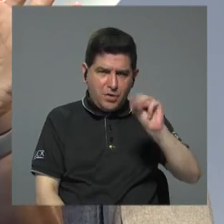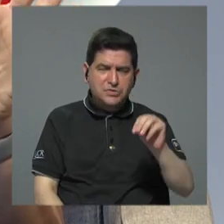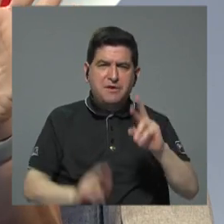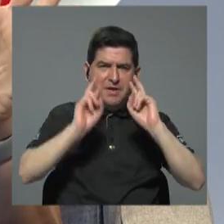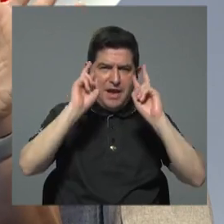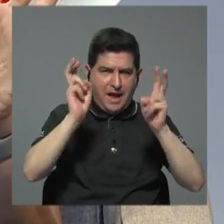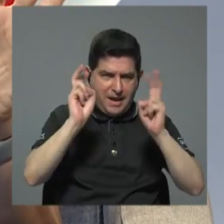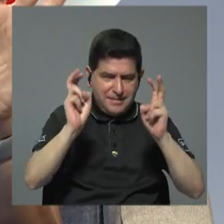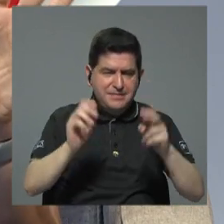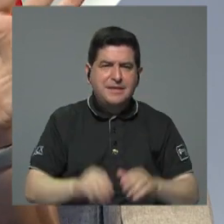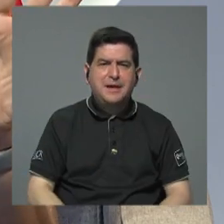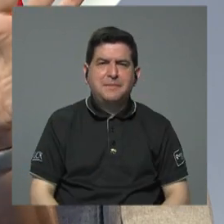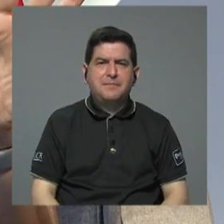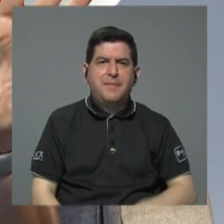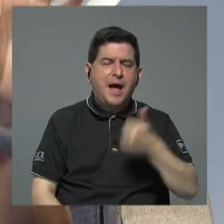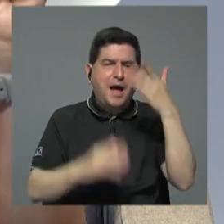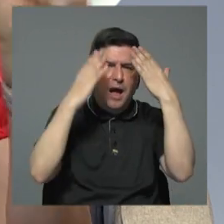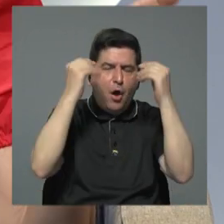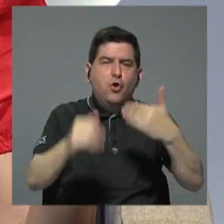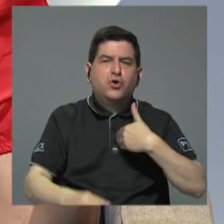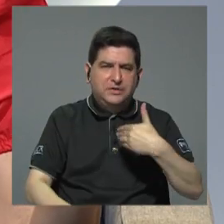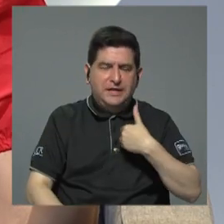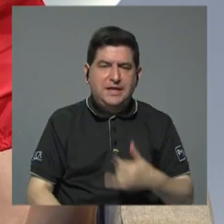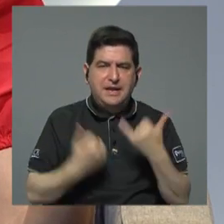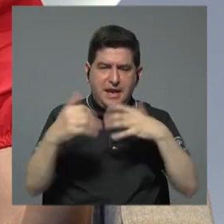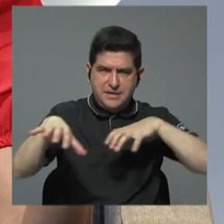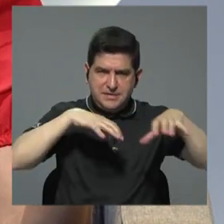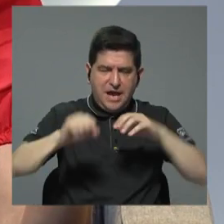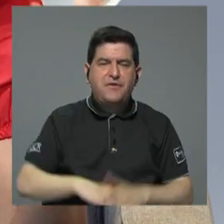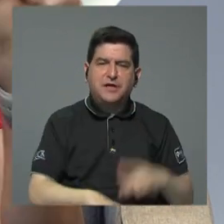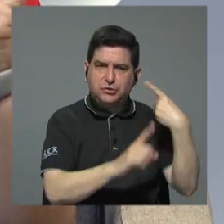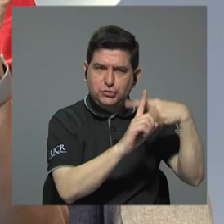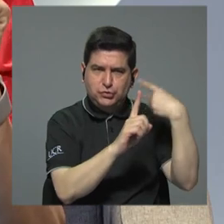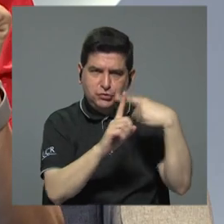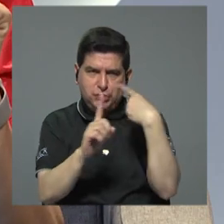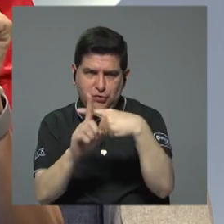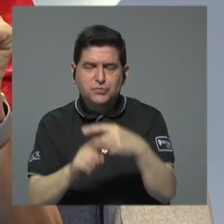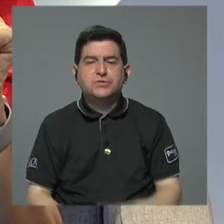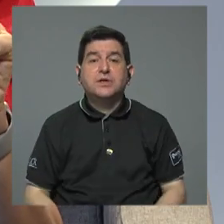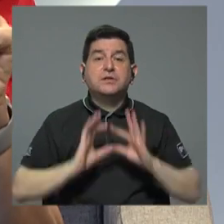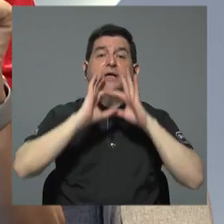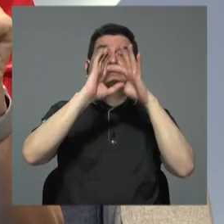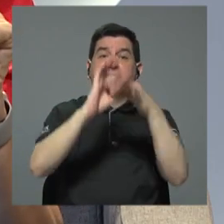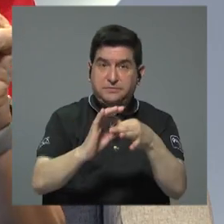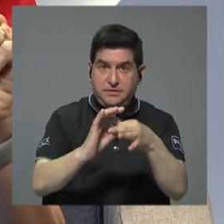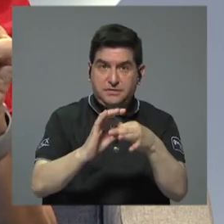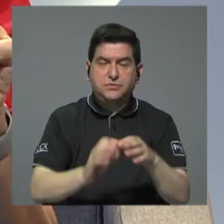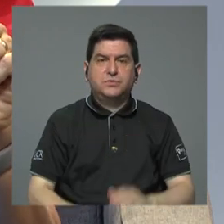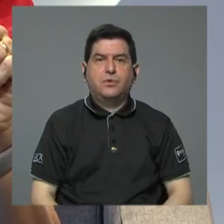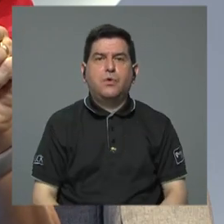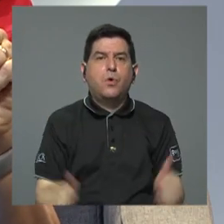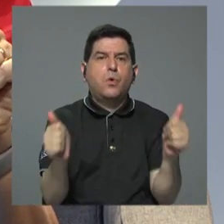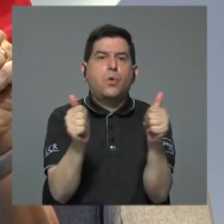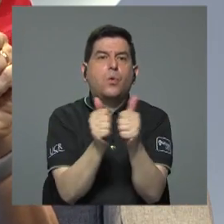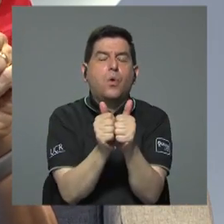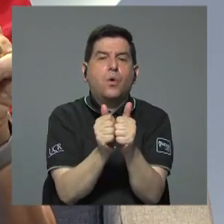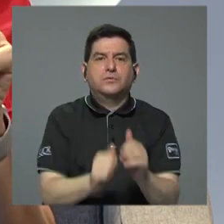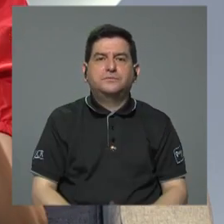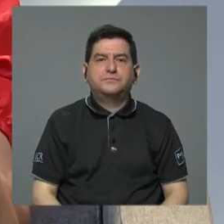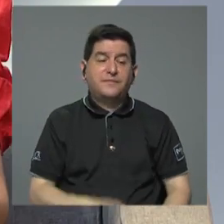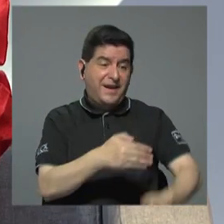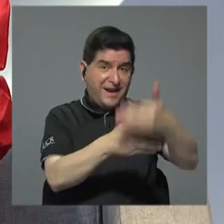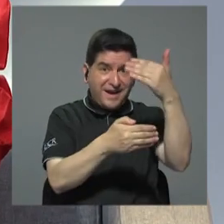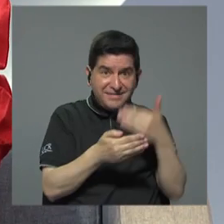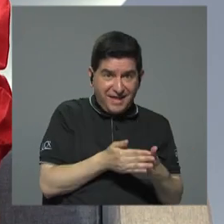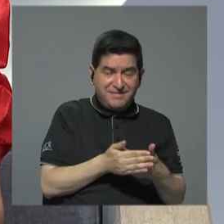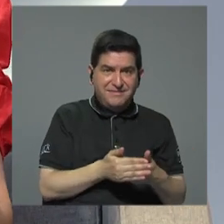de... tenemos otra información, ya vamos con la reacción de crucitas, que tiene que ver también un poco con, detrás